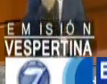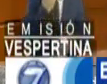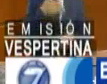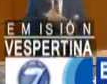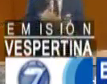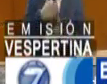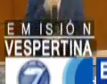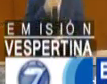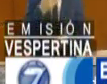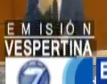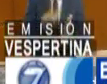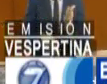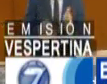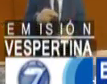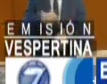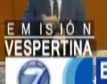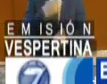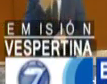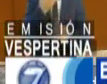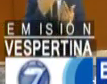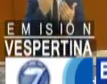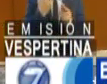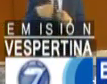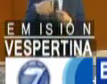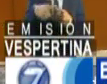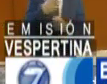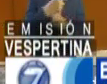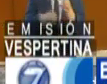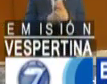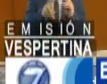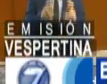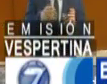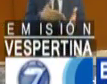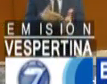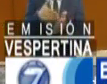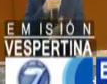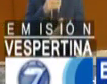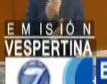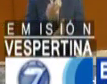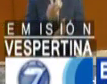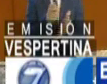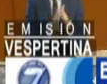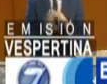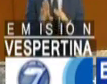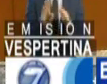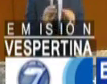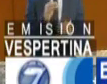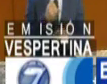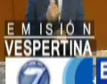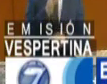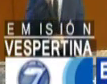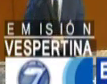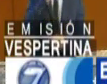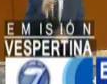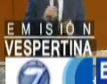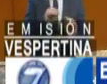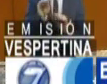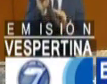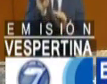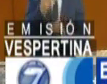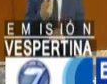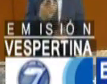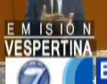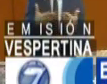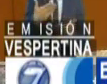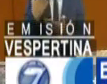y muchas otras cosas. Por eso hoy vengo a invitarles a que trabajemos juntos en la construcción no de